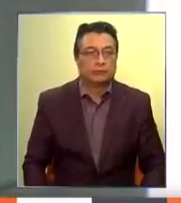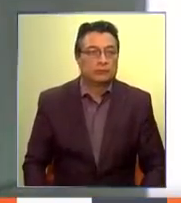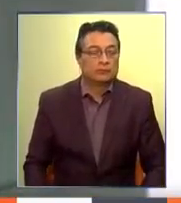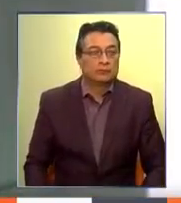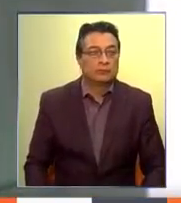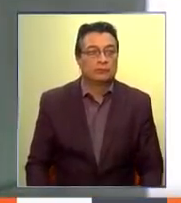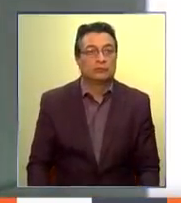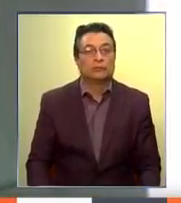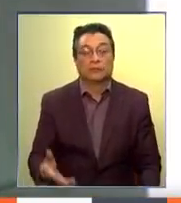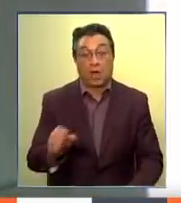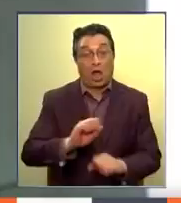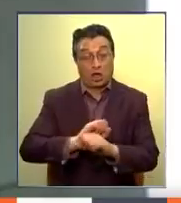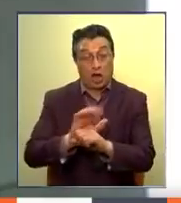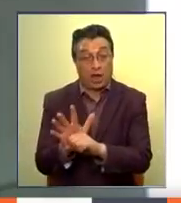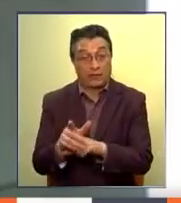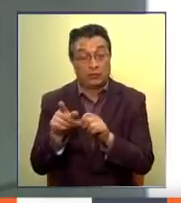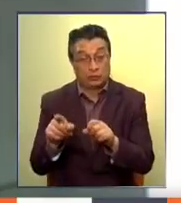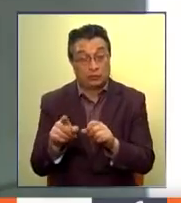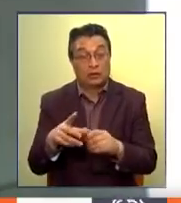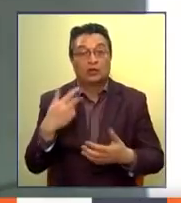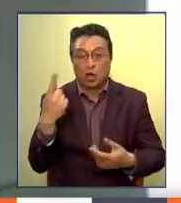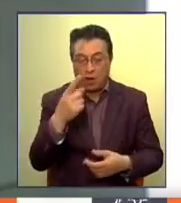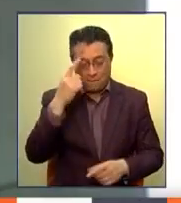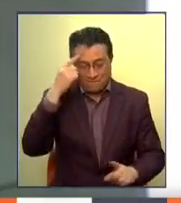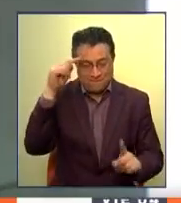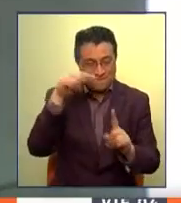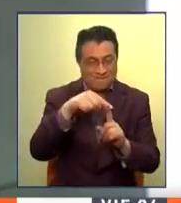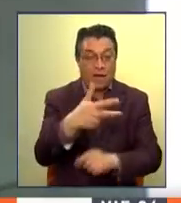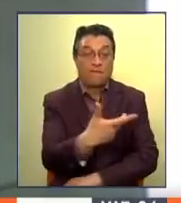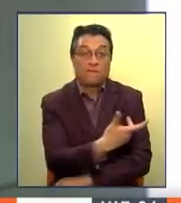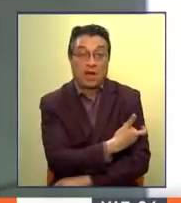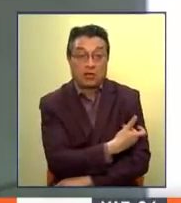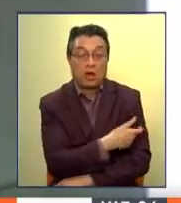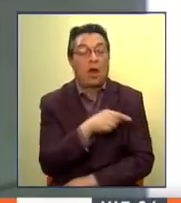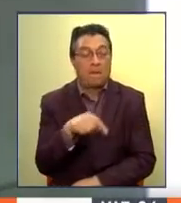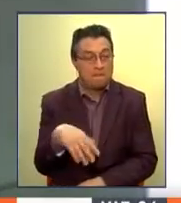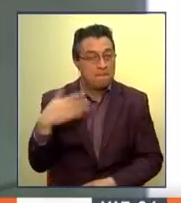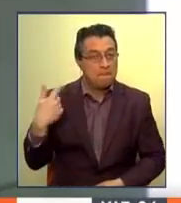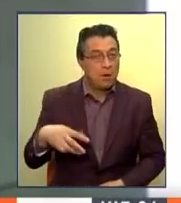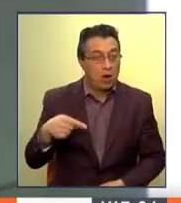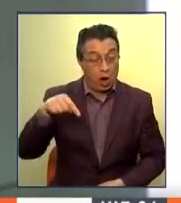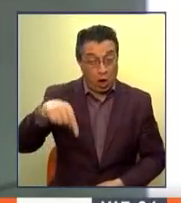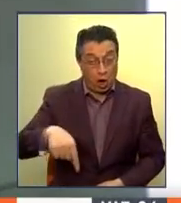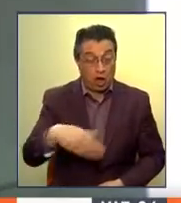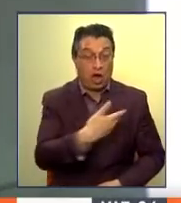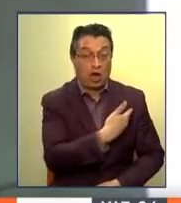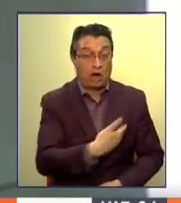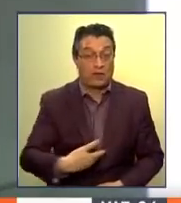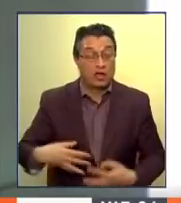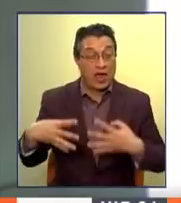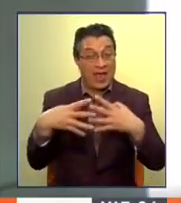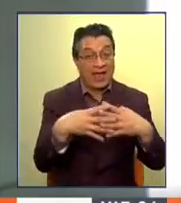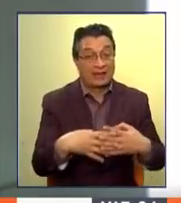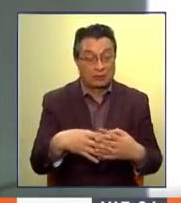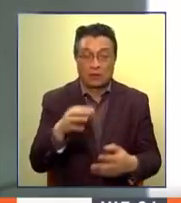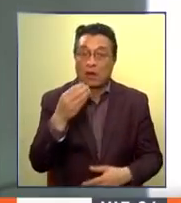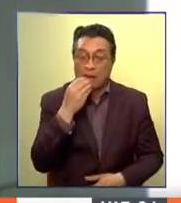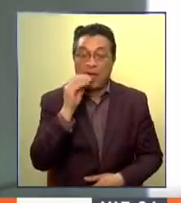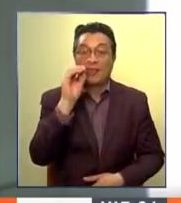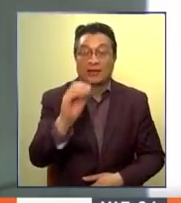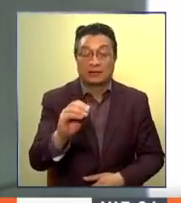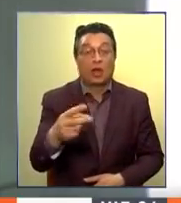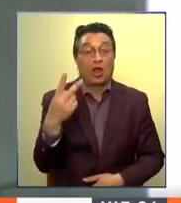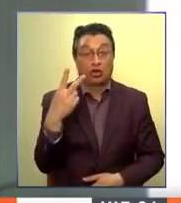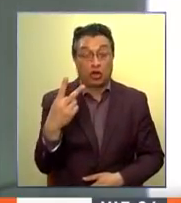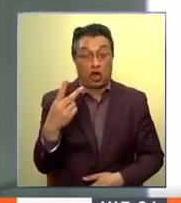Hablemos de coronavirus porque la carrera por la vacuna se intensifica. Hoy, el gobierno de Estados Unidos anunció que 2 de